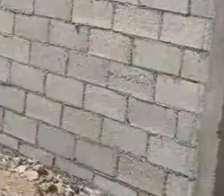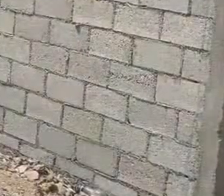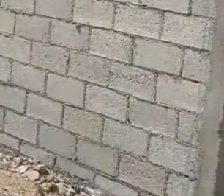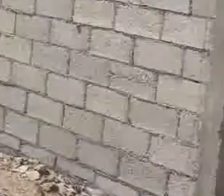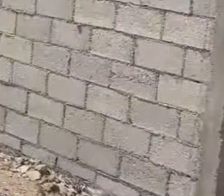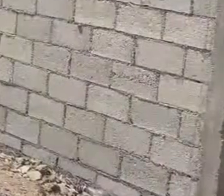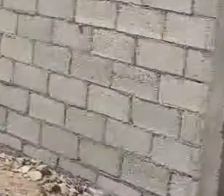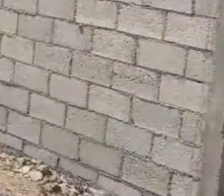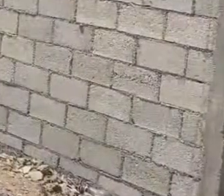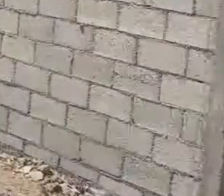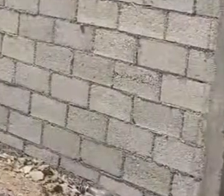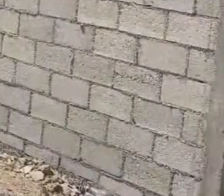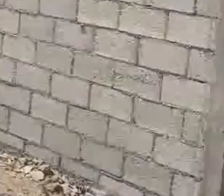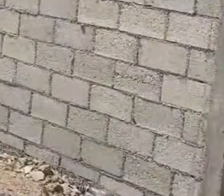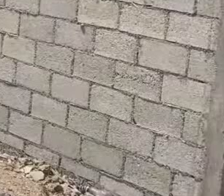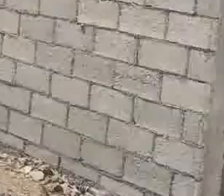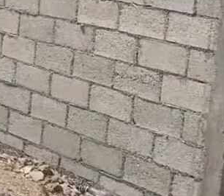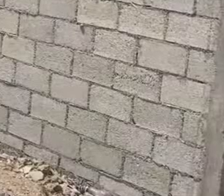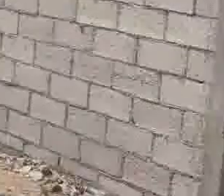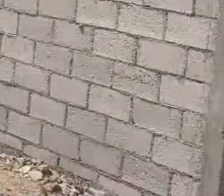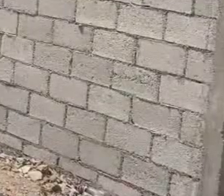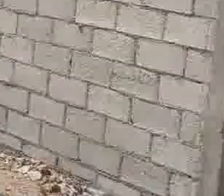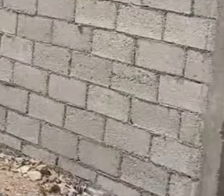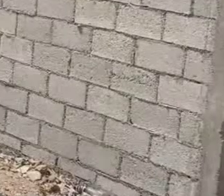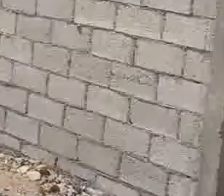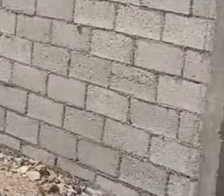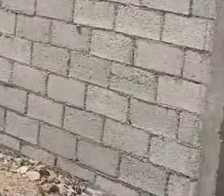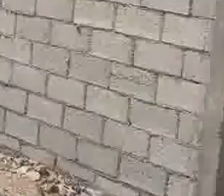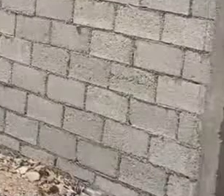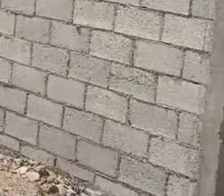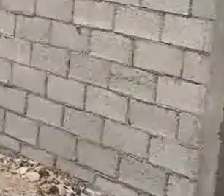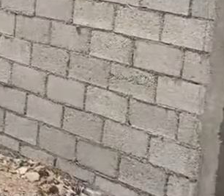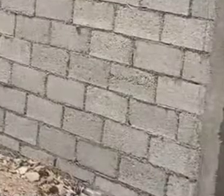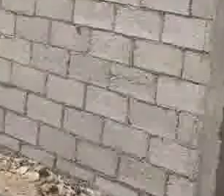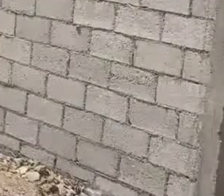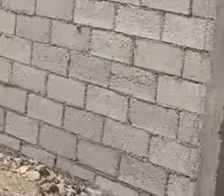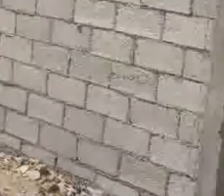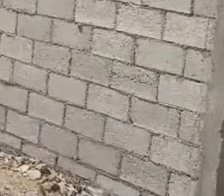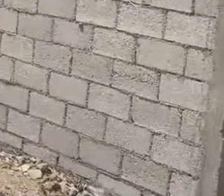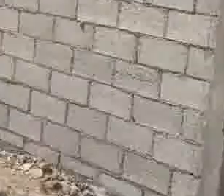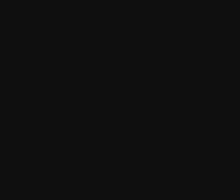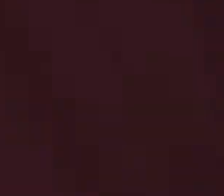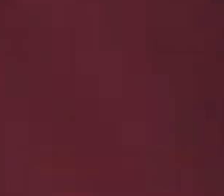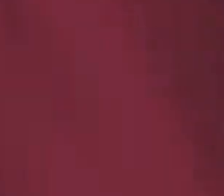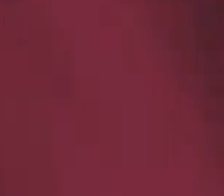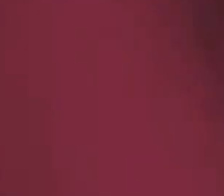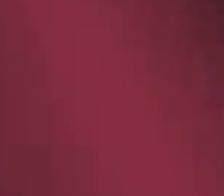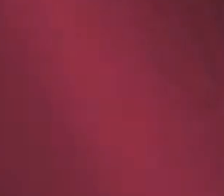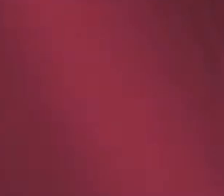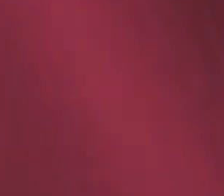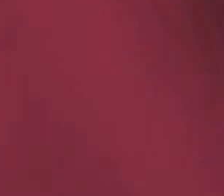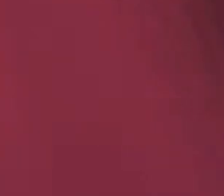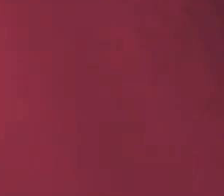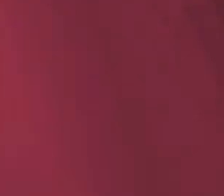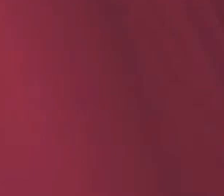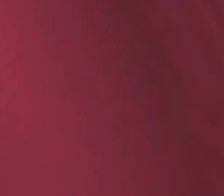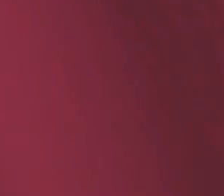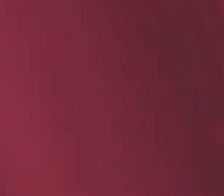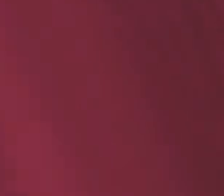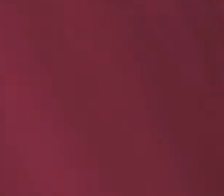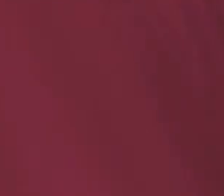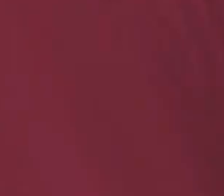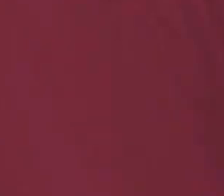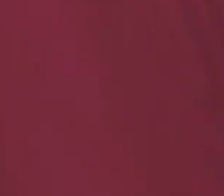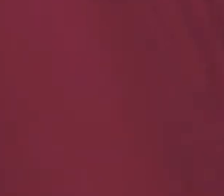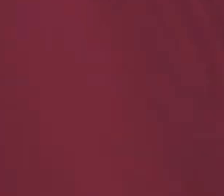Sobró recurso todavía, entonces vamos a continuar otros 50 metros más para abajo. Gobierno de